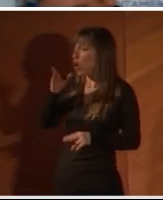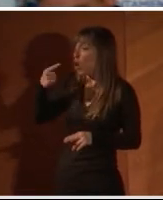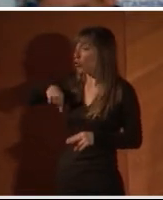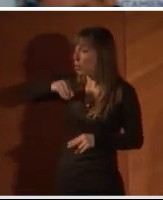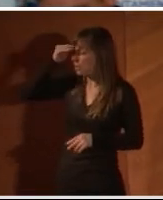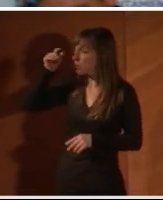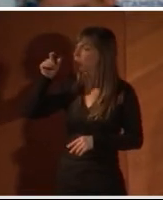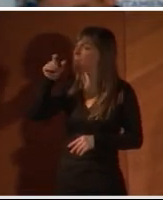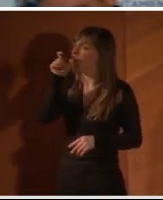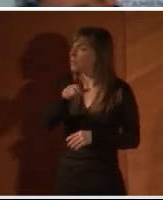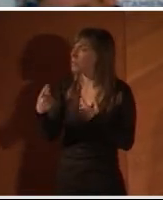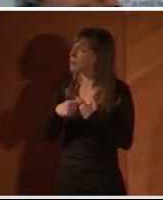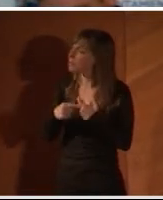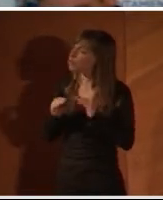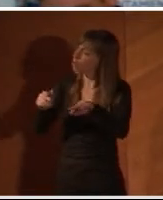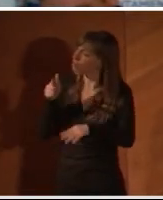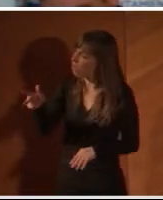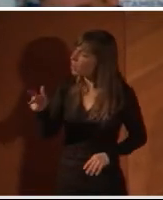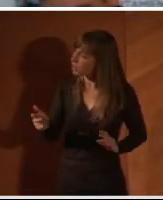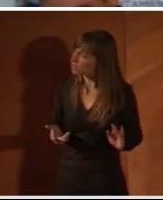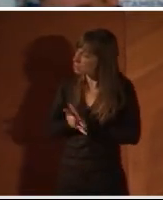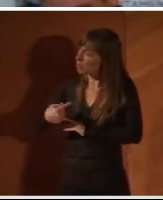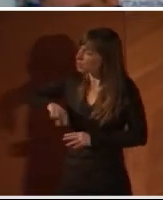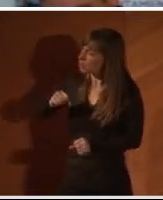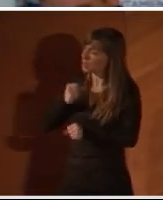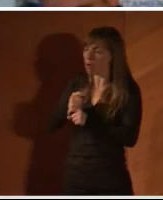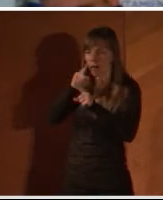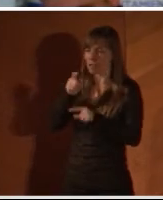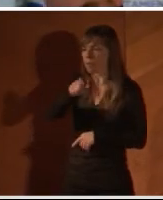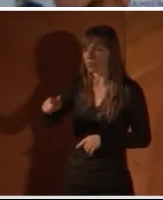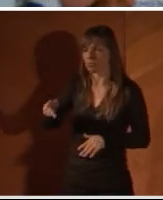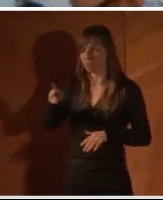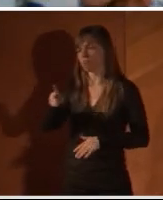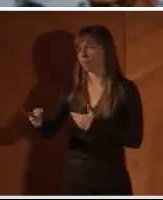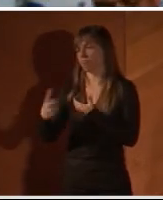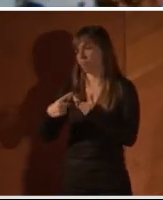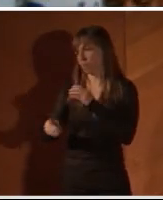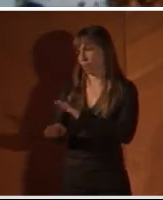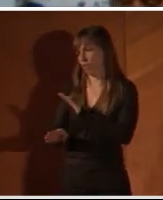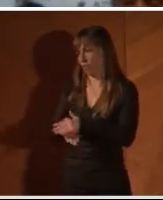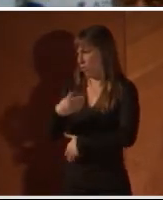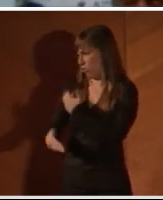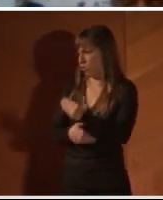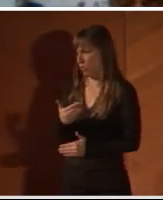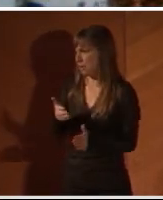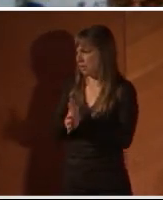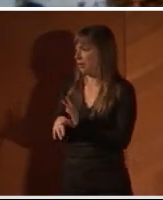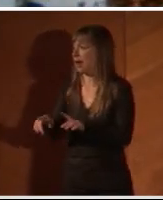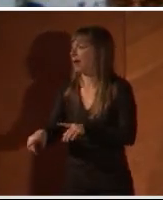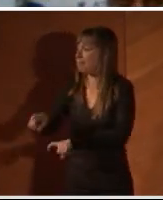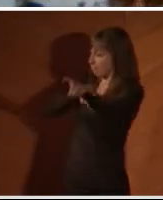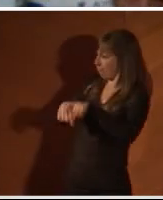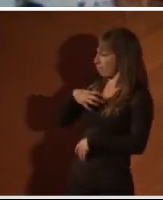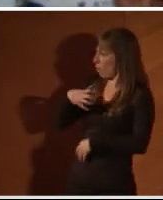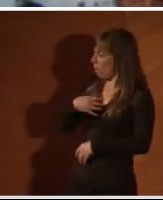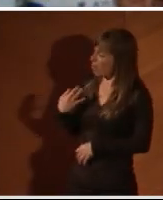un derecho, ¿no? Y queremos, estamos trabajando para que esa participación sea efectivamente irreversible, ¿no? y se